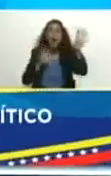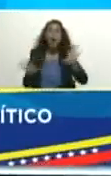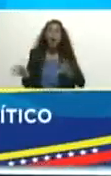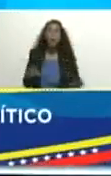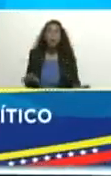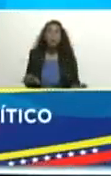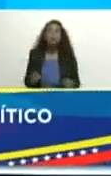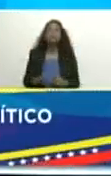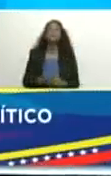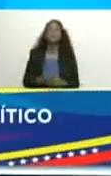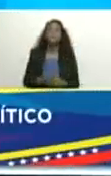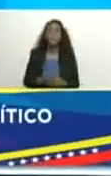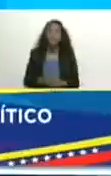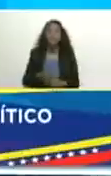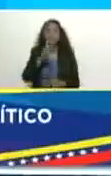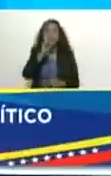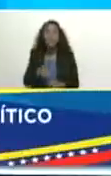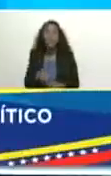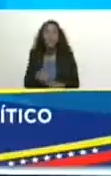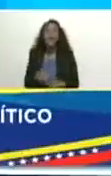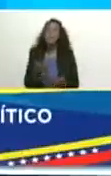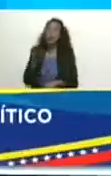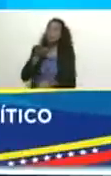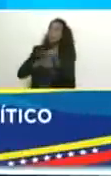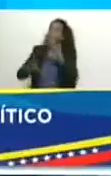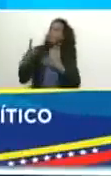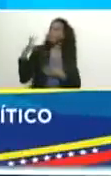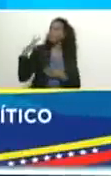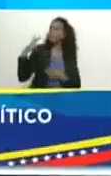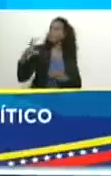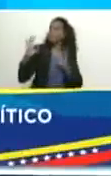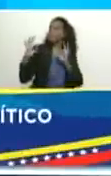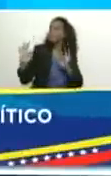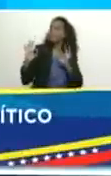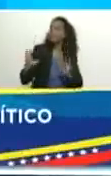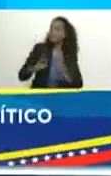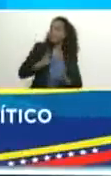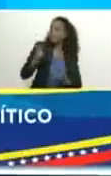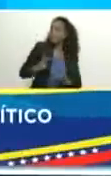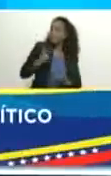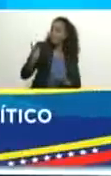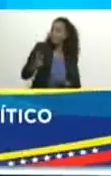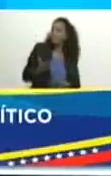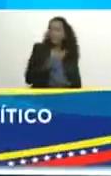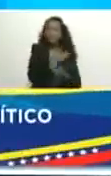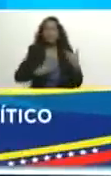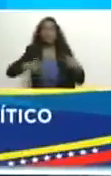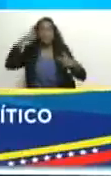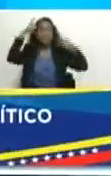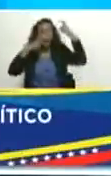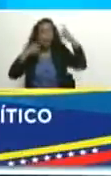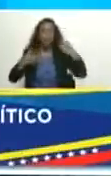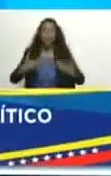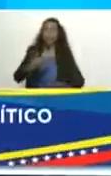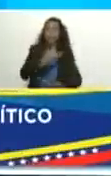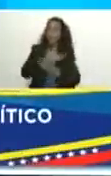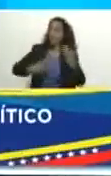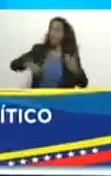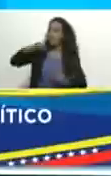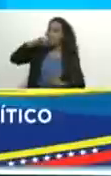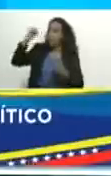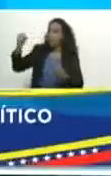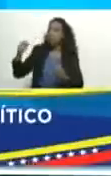ese territorio. Y la diplomacia de paz del comandante Chávez y del presidente Nicolás Maduro siempre ha estado